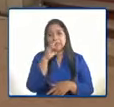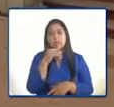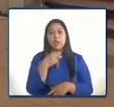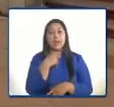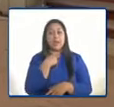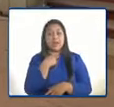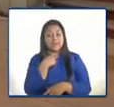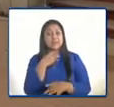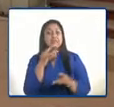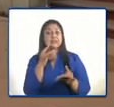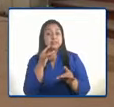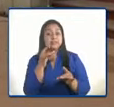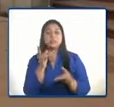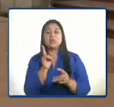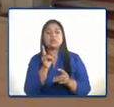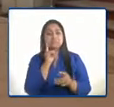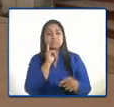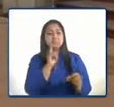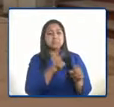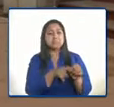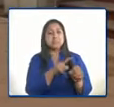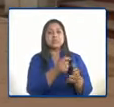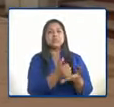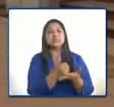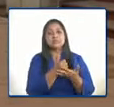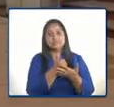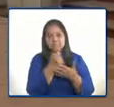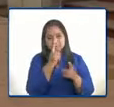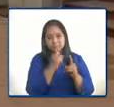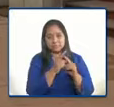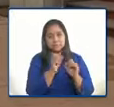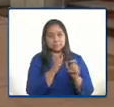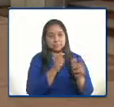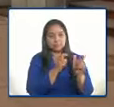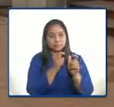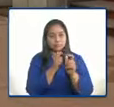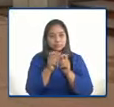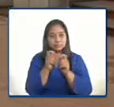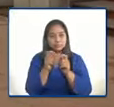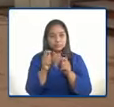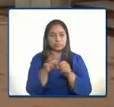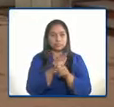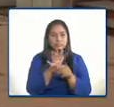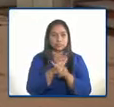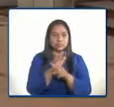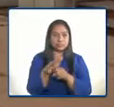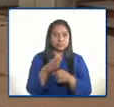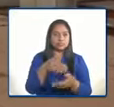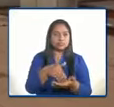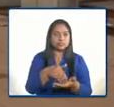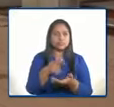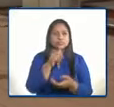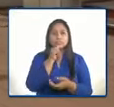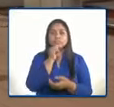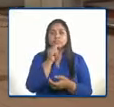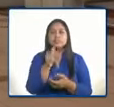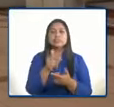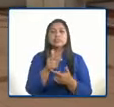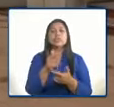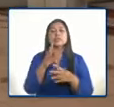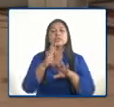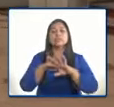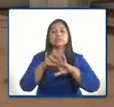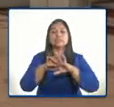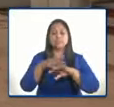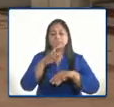tanto, esto nos ha ayudado mucho a poder controlar el hacinamiento dentro de los centros de privación de libertad. Y por